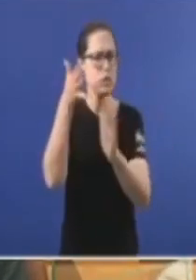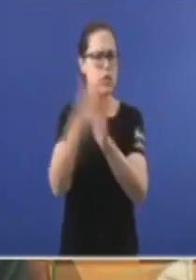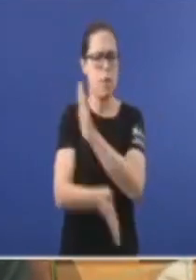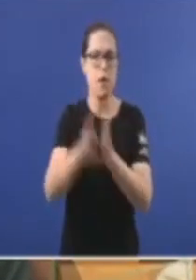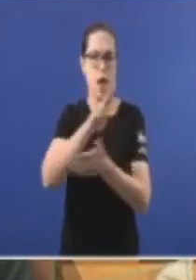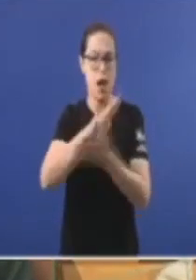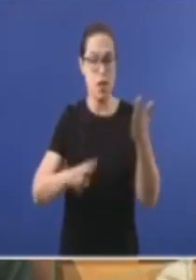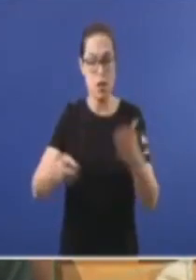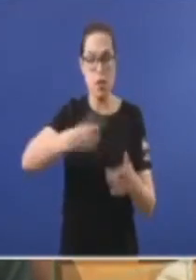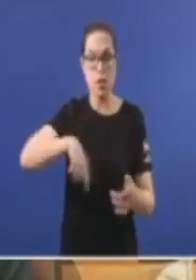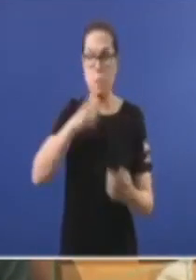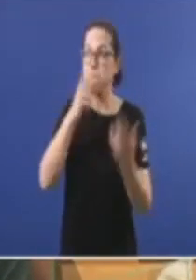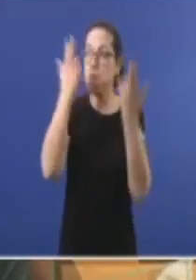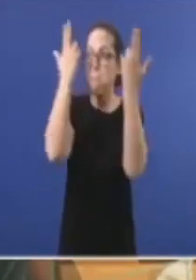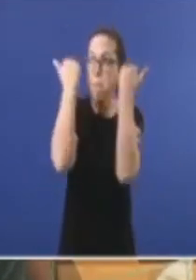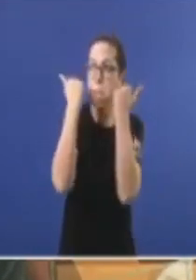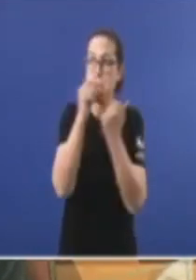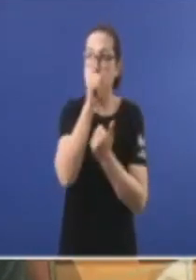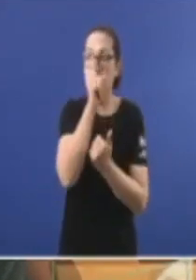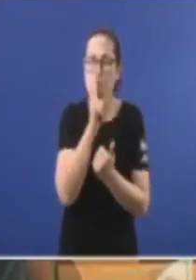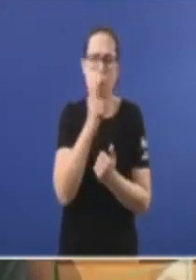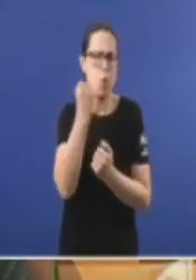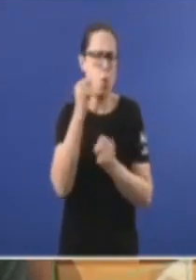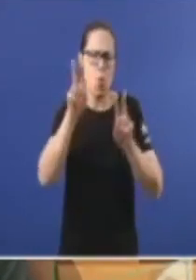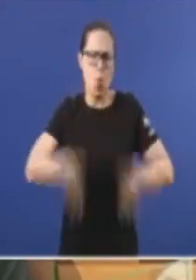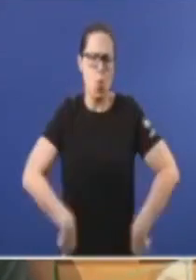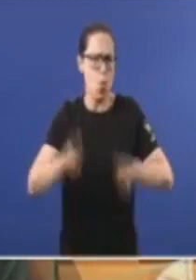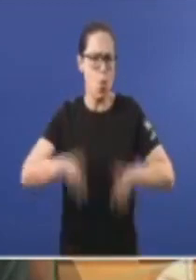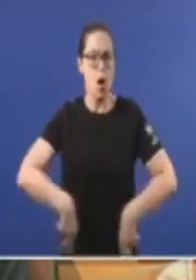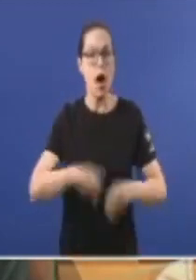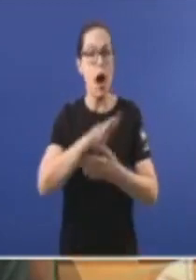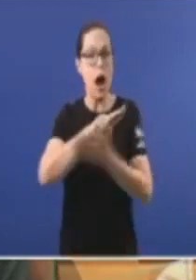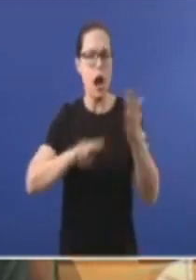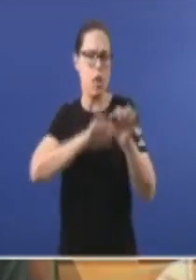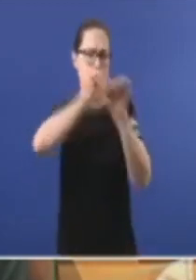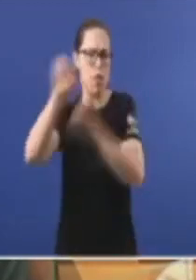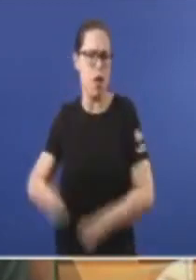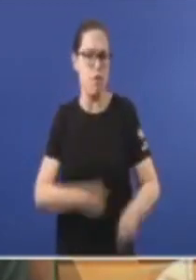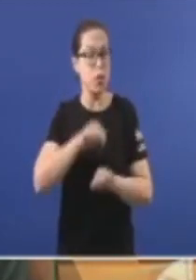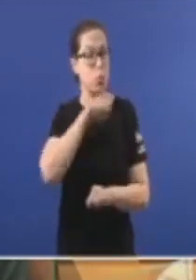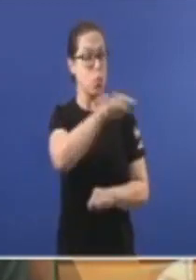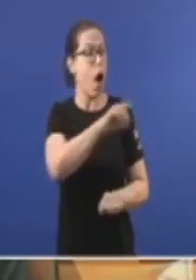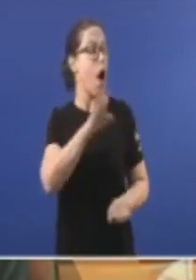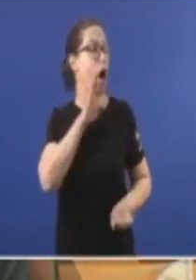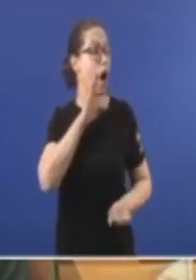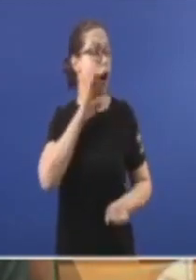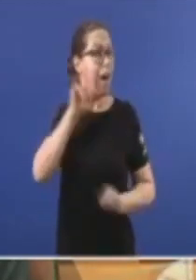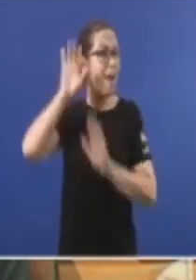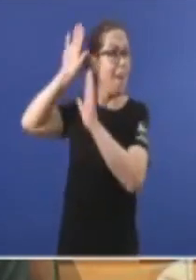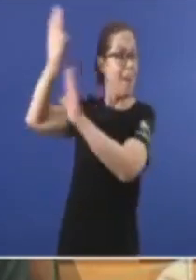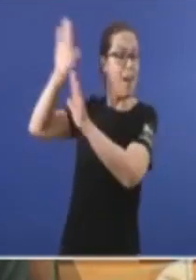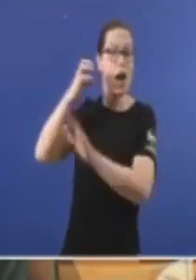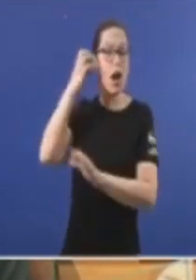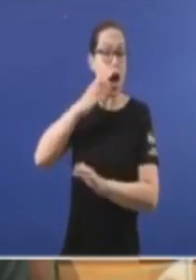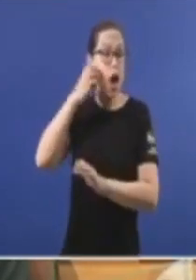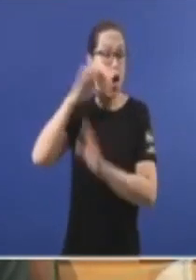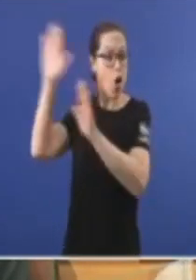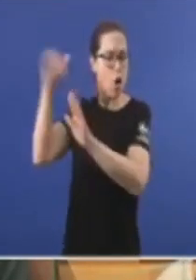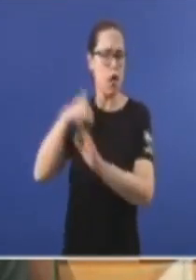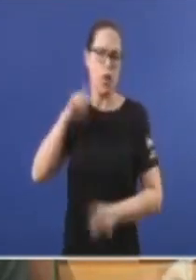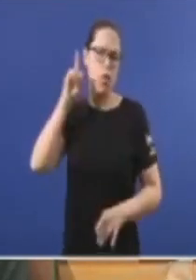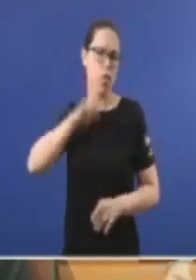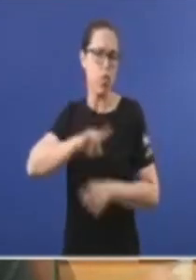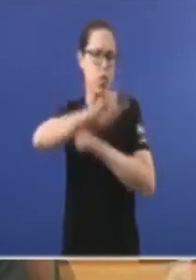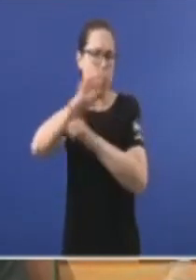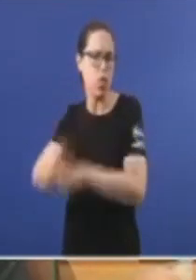a calar cando se trata de defender Galiza. Non vamos a facer o que facía vostede cando estaba Rajoy, que nos mentía e engañaba e